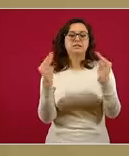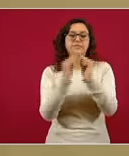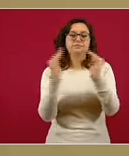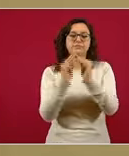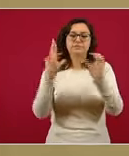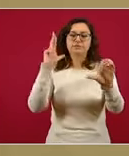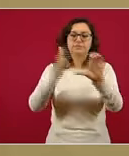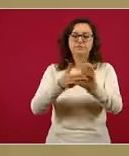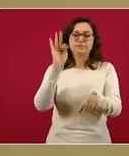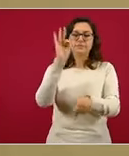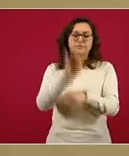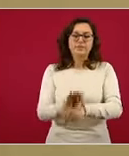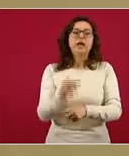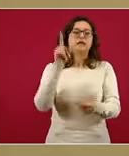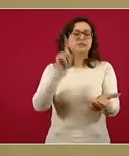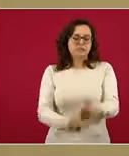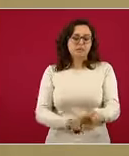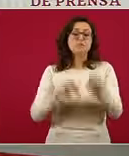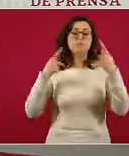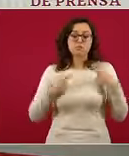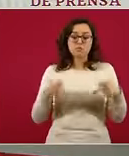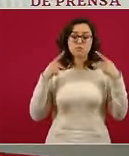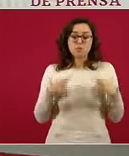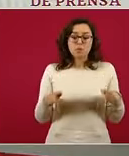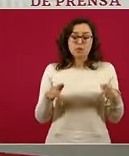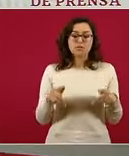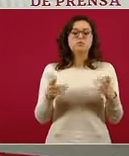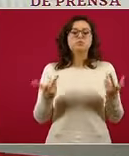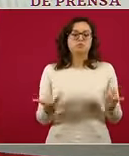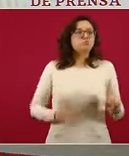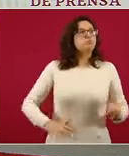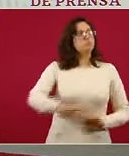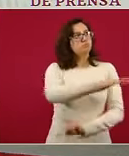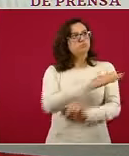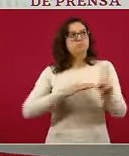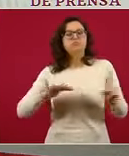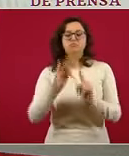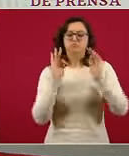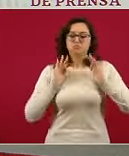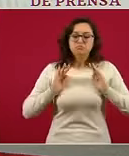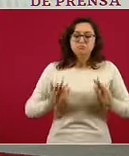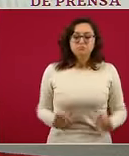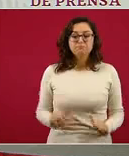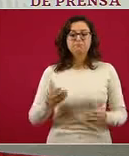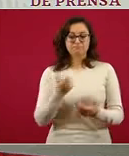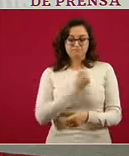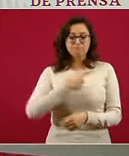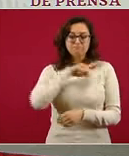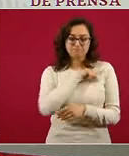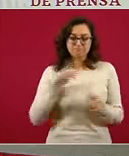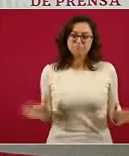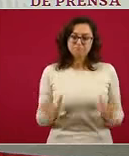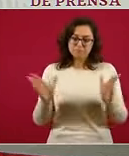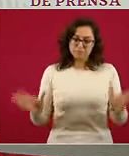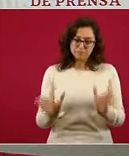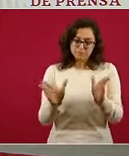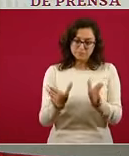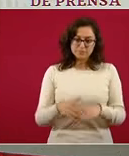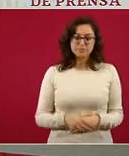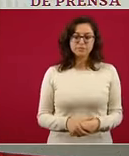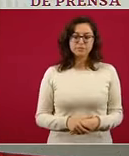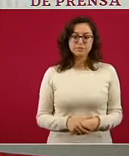los refugios de personas migrantes sean un buen entorno, un entorno favorable a la salud de las personas en situación